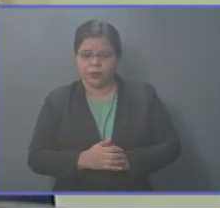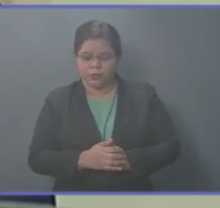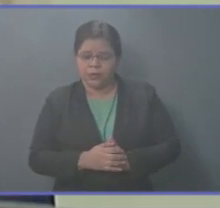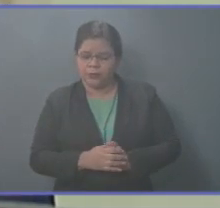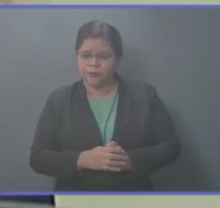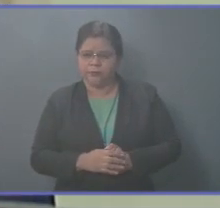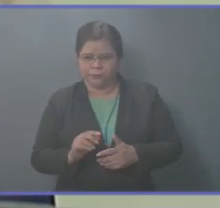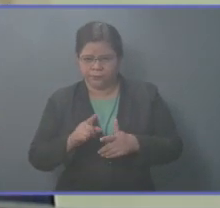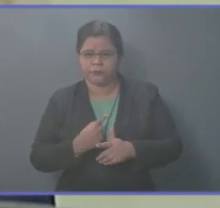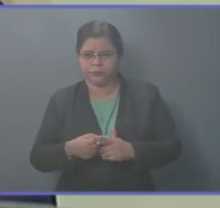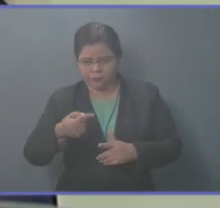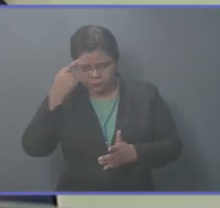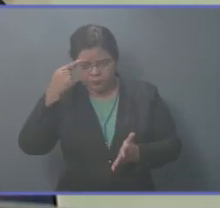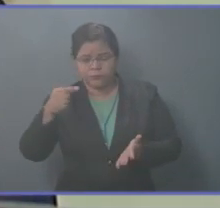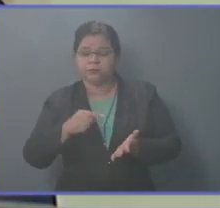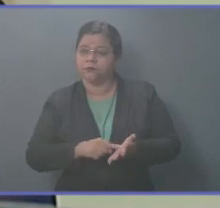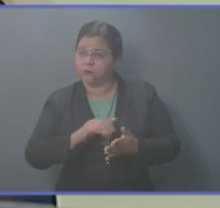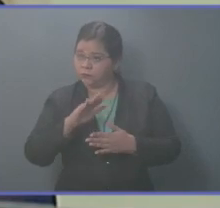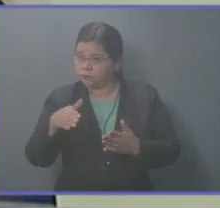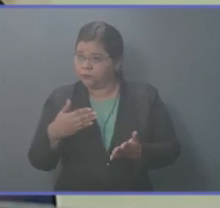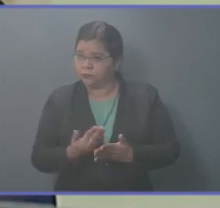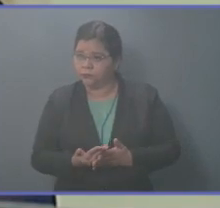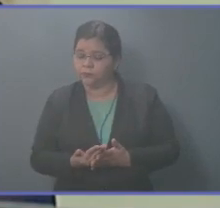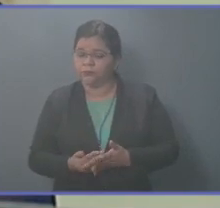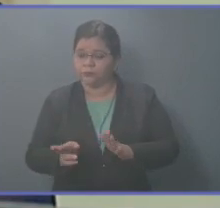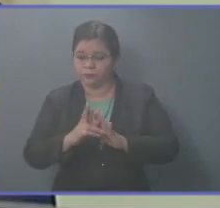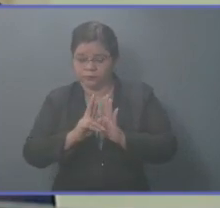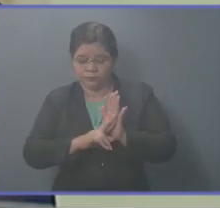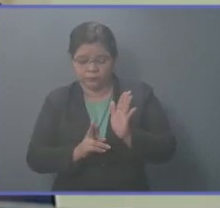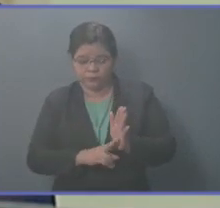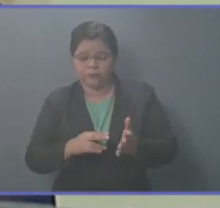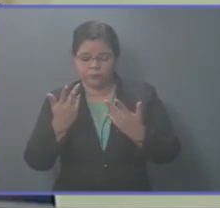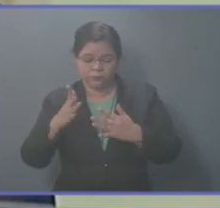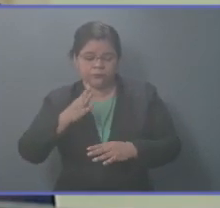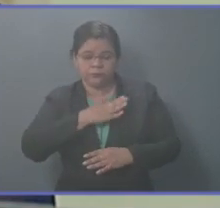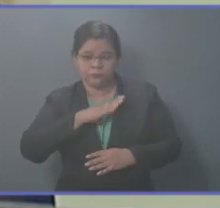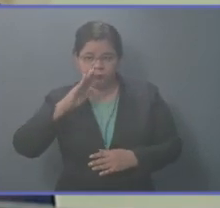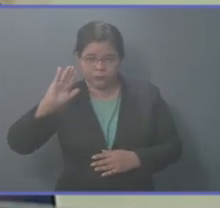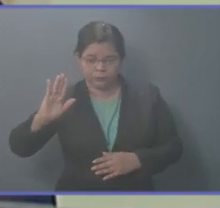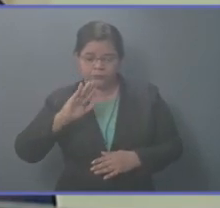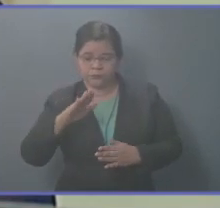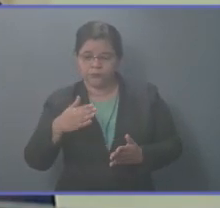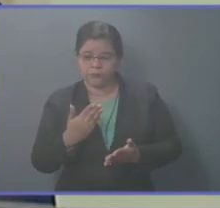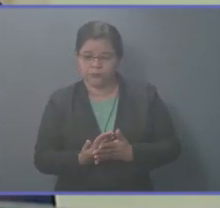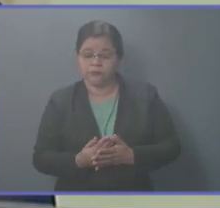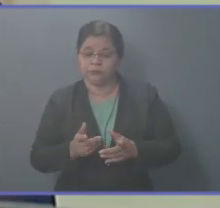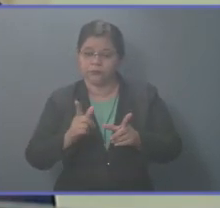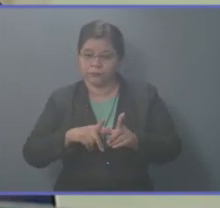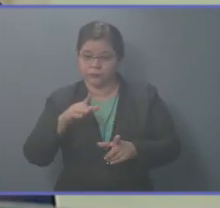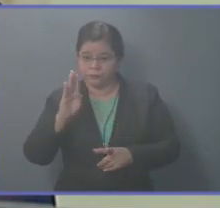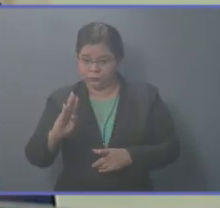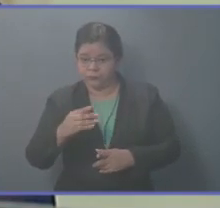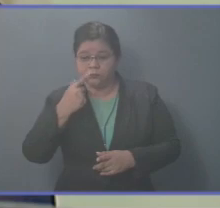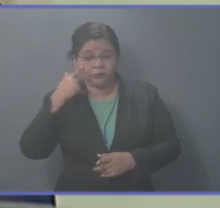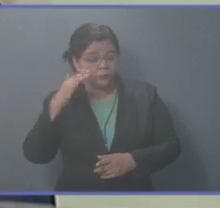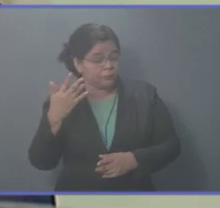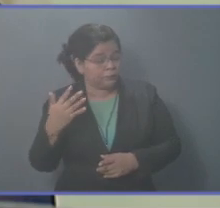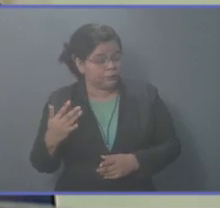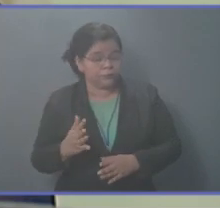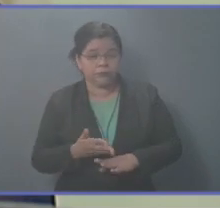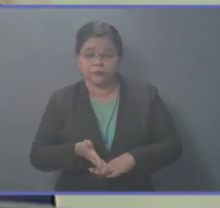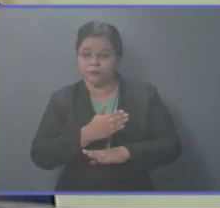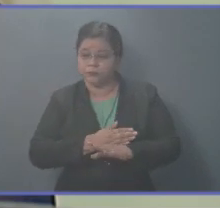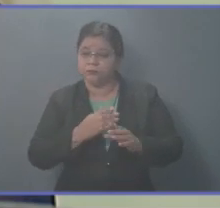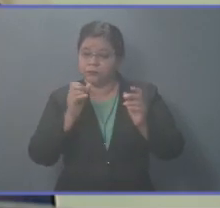119. En consecuencia, este requisito ha sido cumplido por los demandantes. B. El peligro en la demora se refiere a